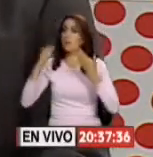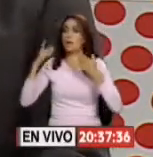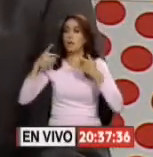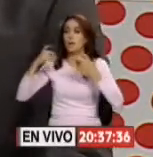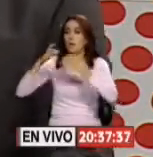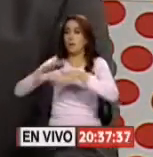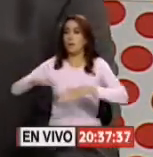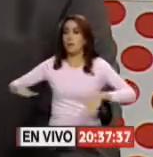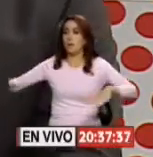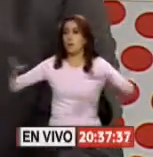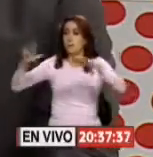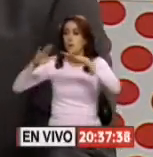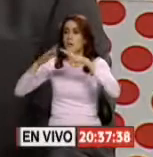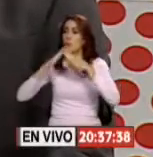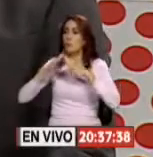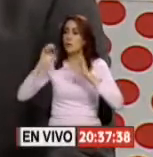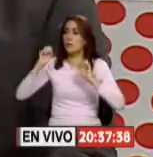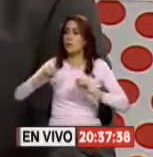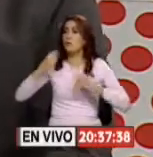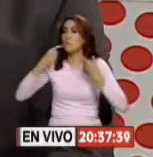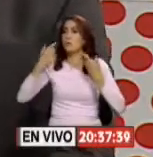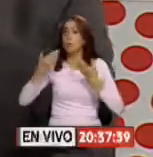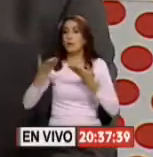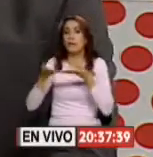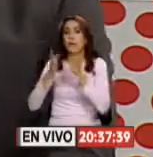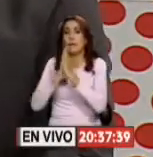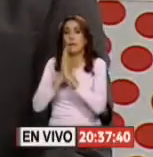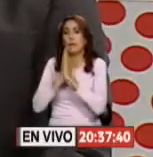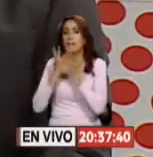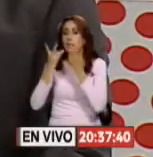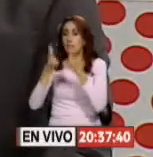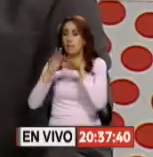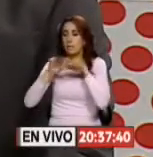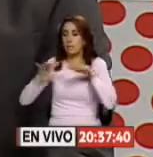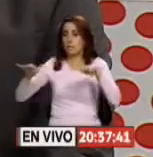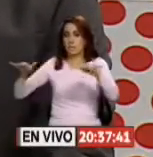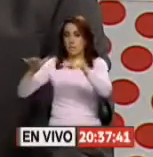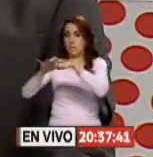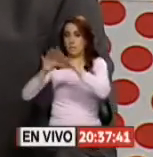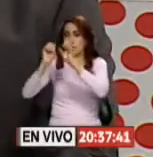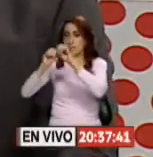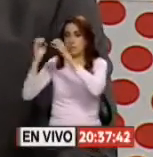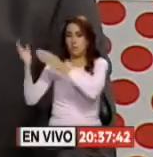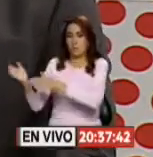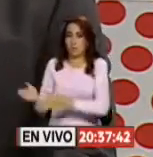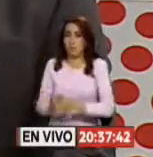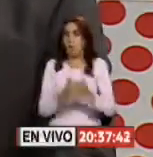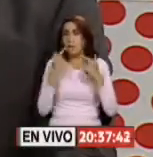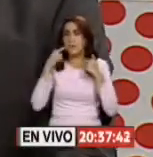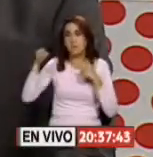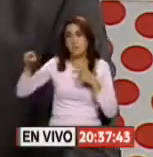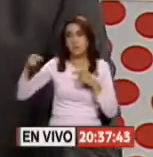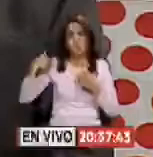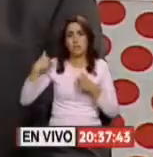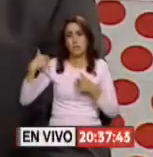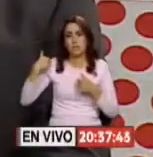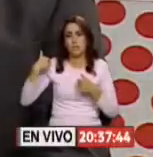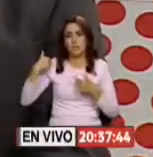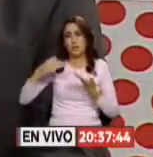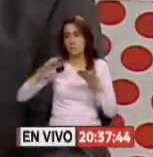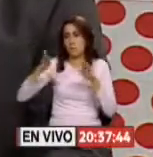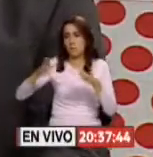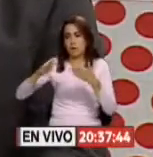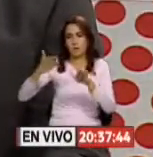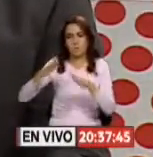enzalutamida. Lastimosamente, este medicamento tampoco está en el cuadro y el señor tiene metástasis. Y sin embargo, el señor no está recibiendo